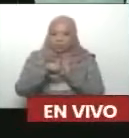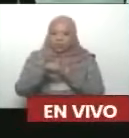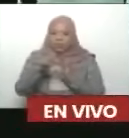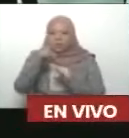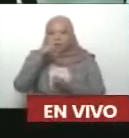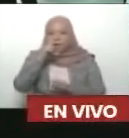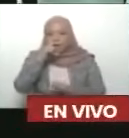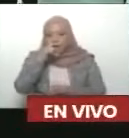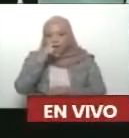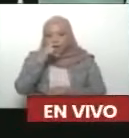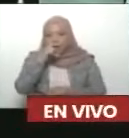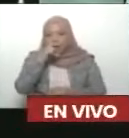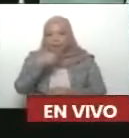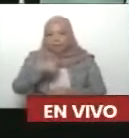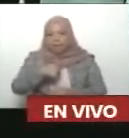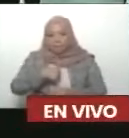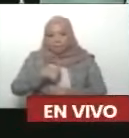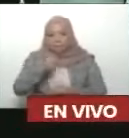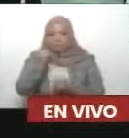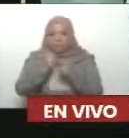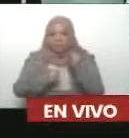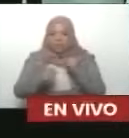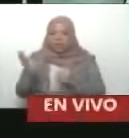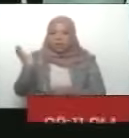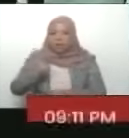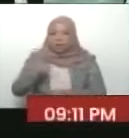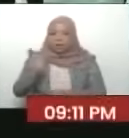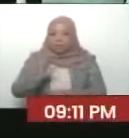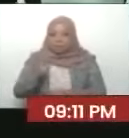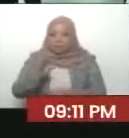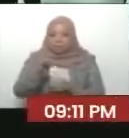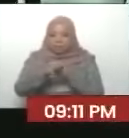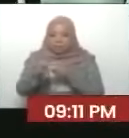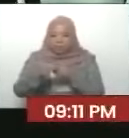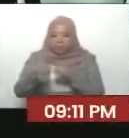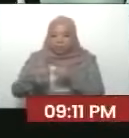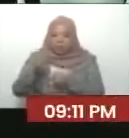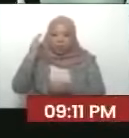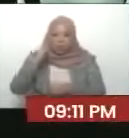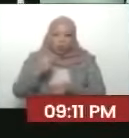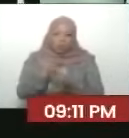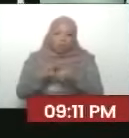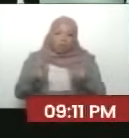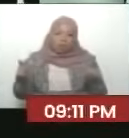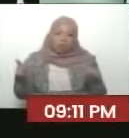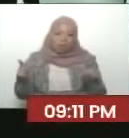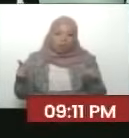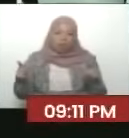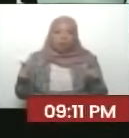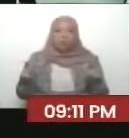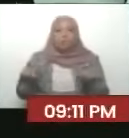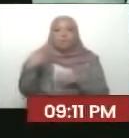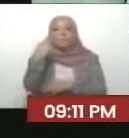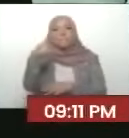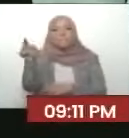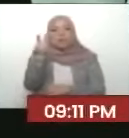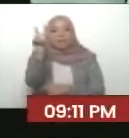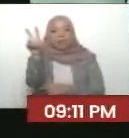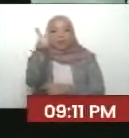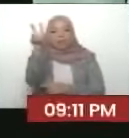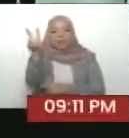Nicolás Maduro Moro, Distrito Capital, Municipio Bolivariano Libertador, Parroquia El